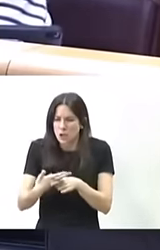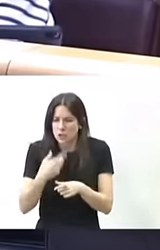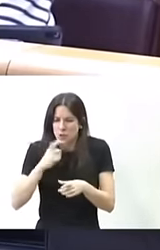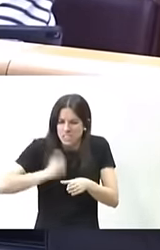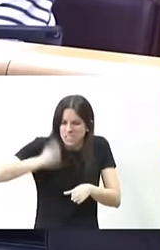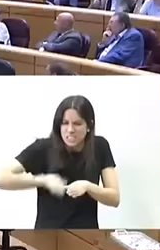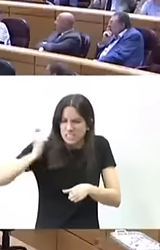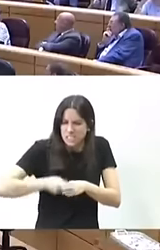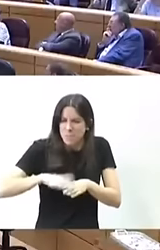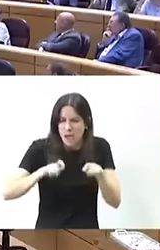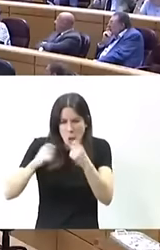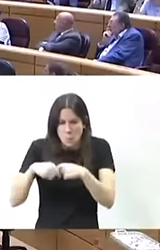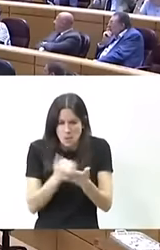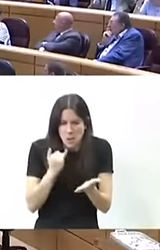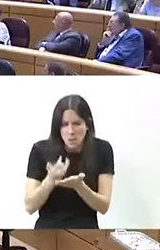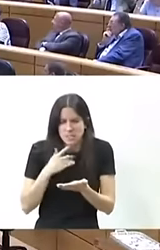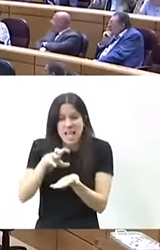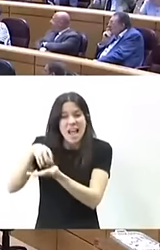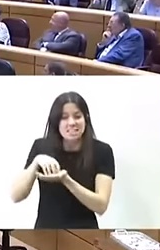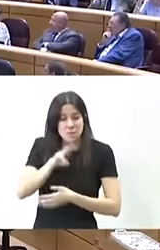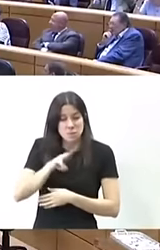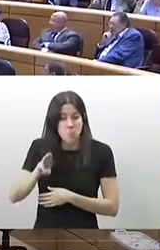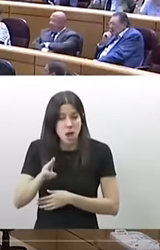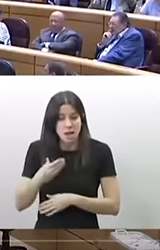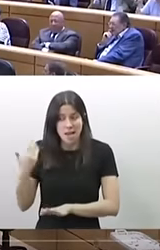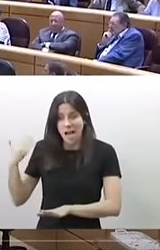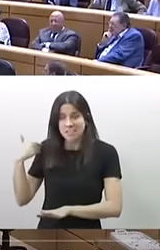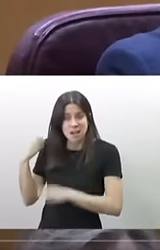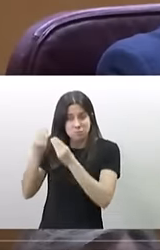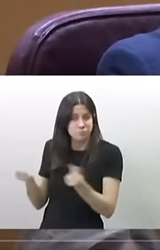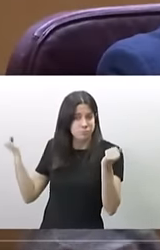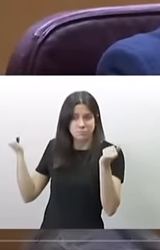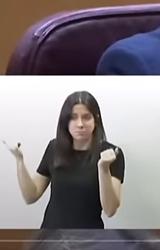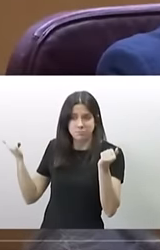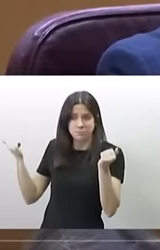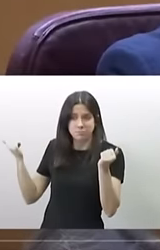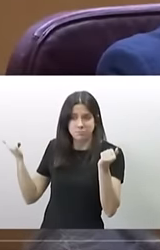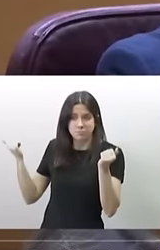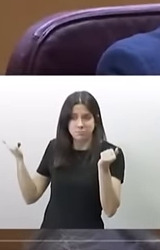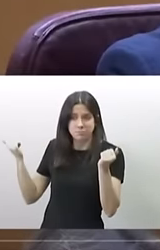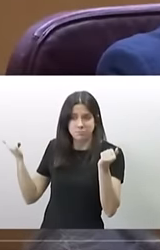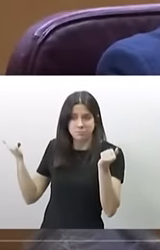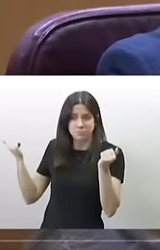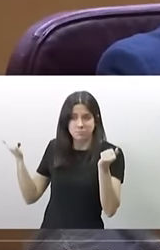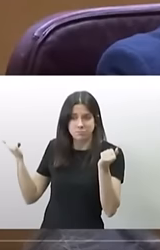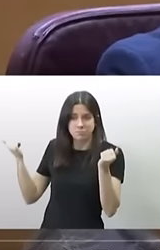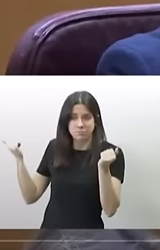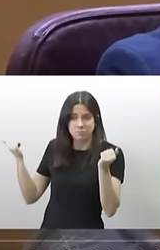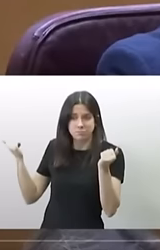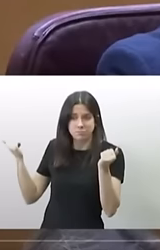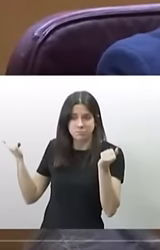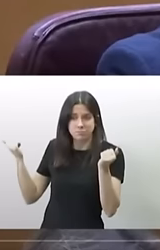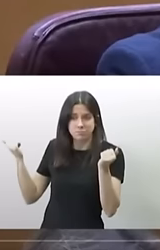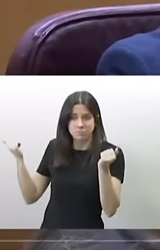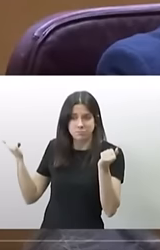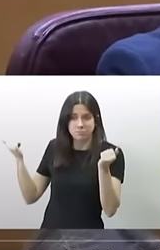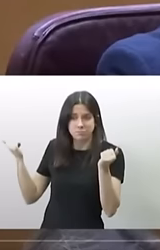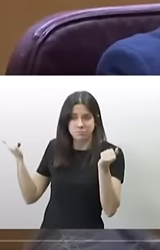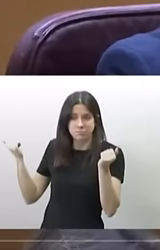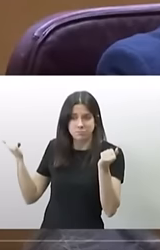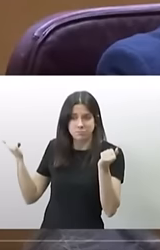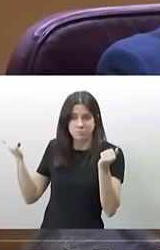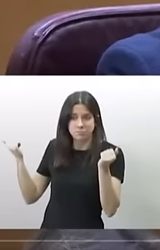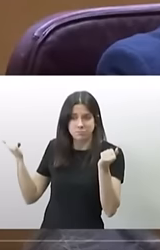las sedes del Partido Popular, afortunadamente, ya quedó en tiempos pasados. Necesita recurrir a cosas